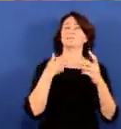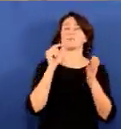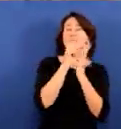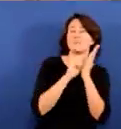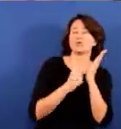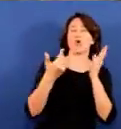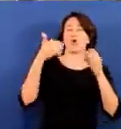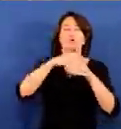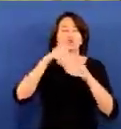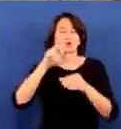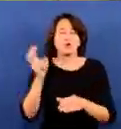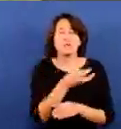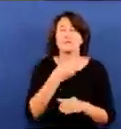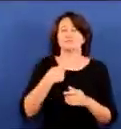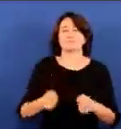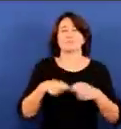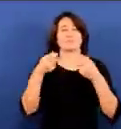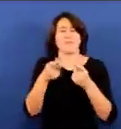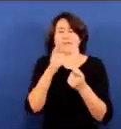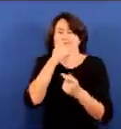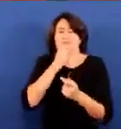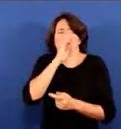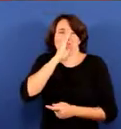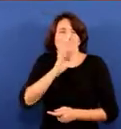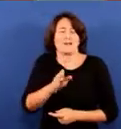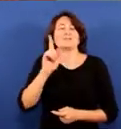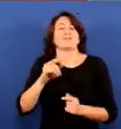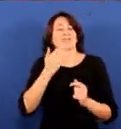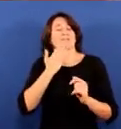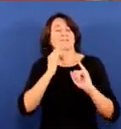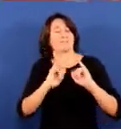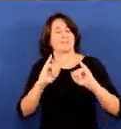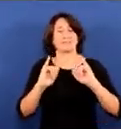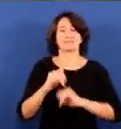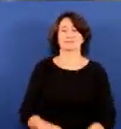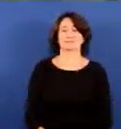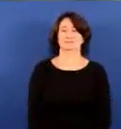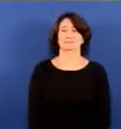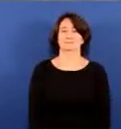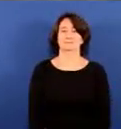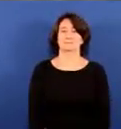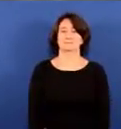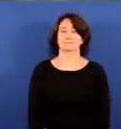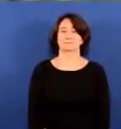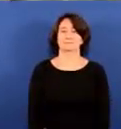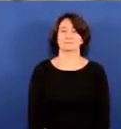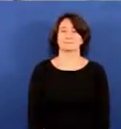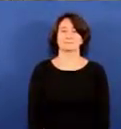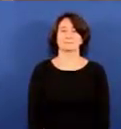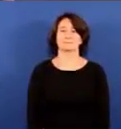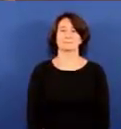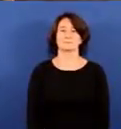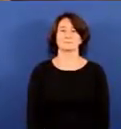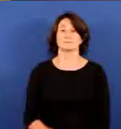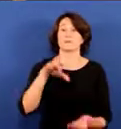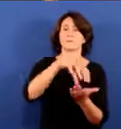la riqueza de los dialectos, la creación y la abundancia literaria y el interés de la tradición oral. El centro de